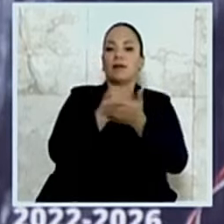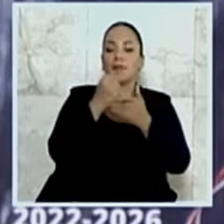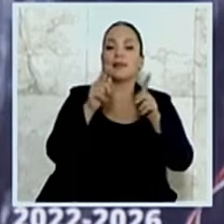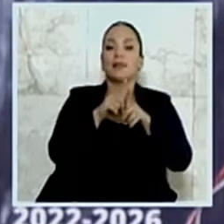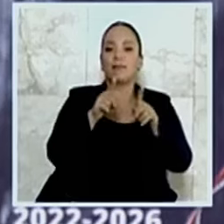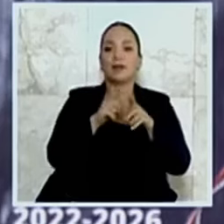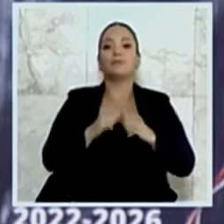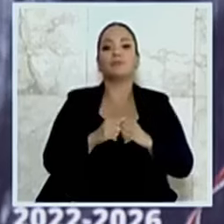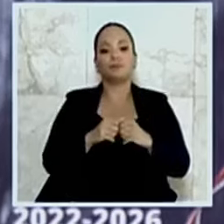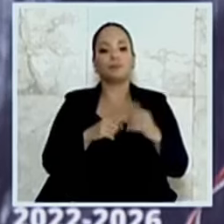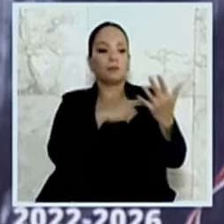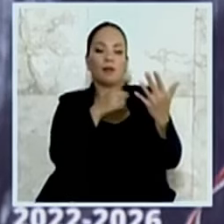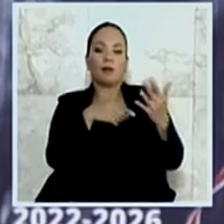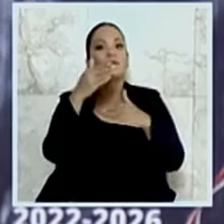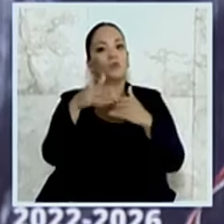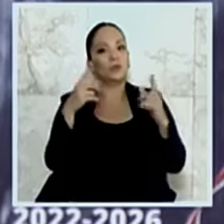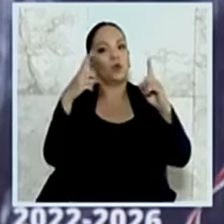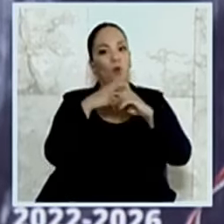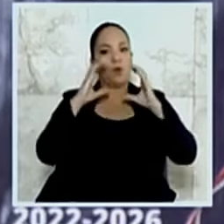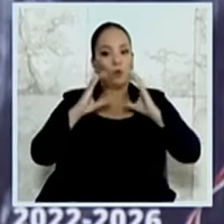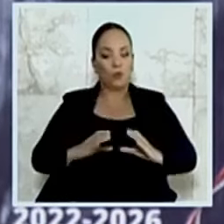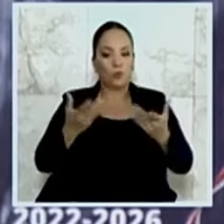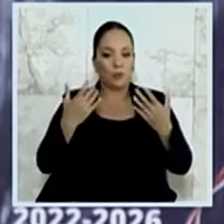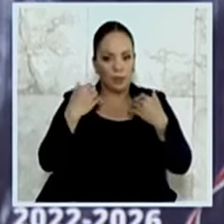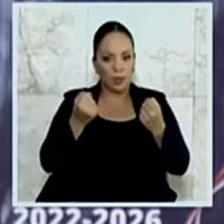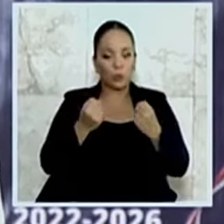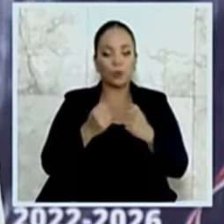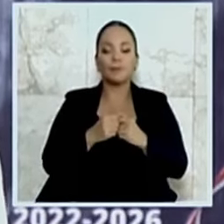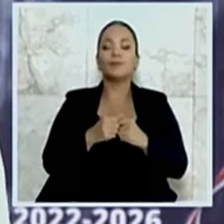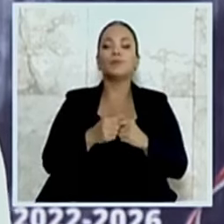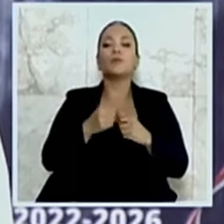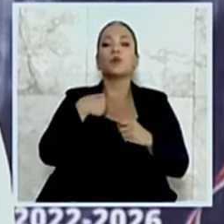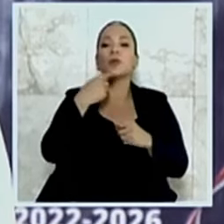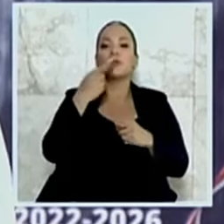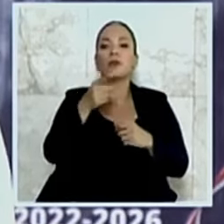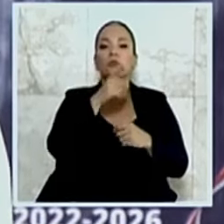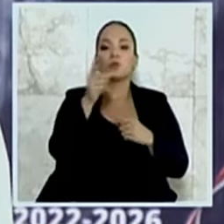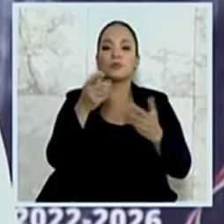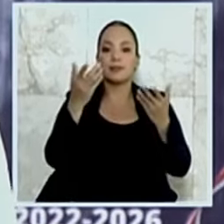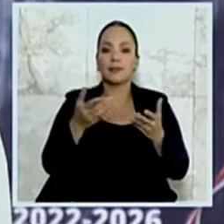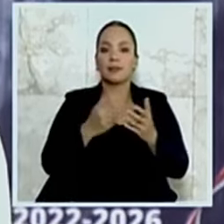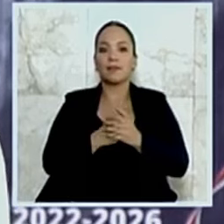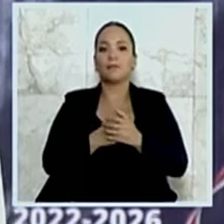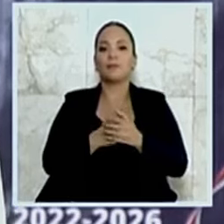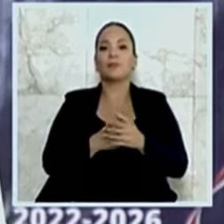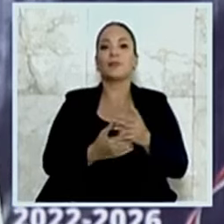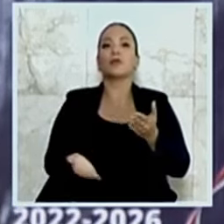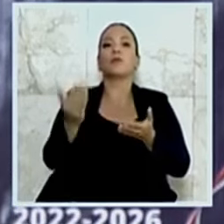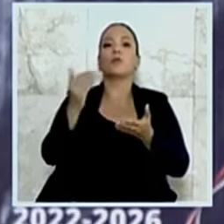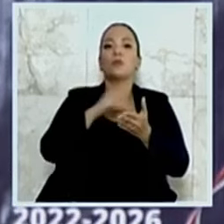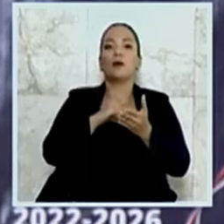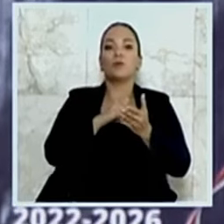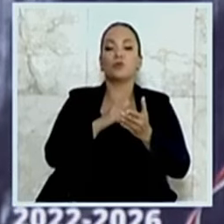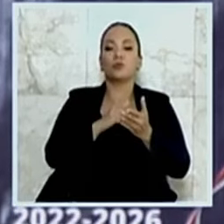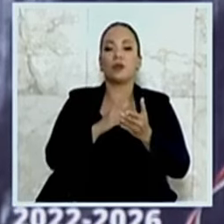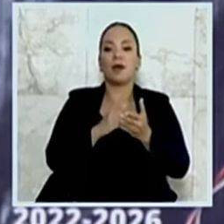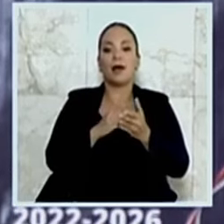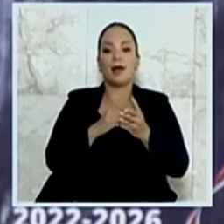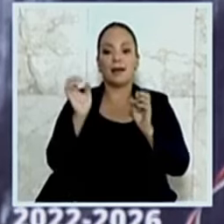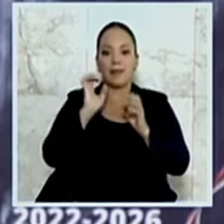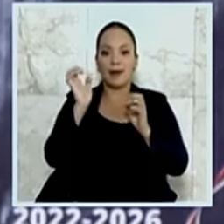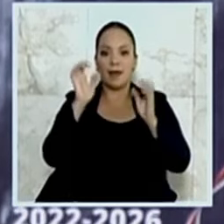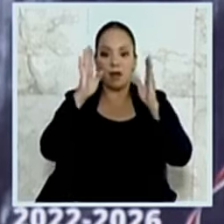la obesidad, el sobrepeso, el asma, por decirle algunas de ellas. Y desafortunadamente también estas